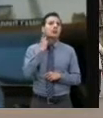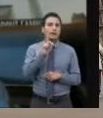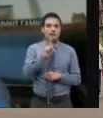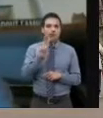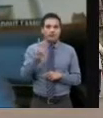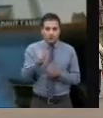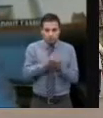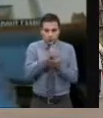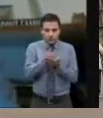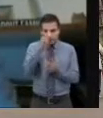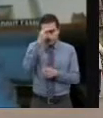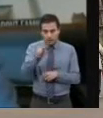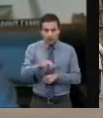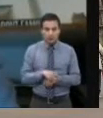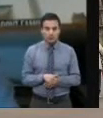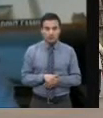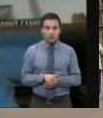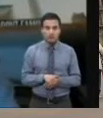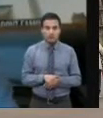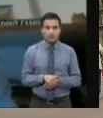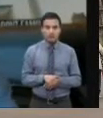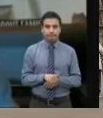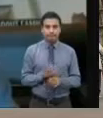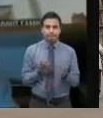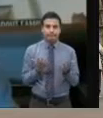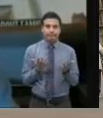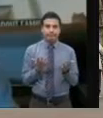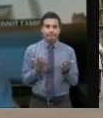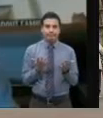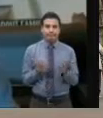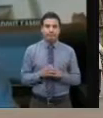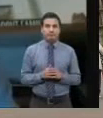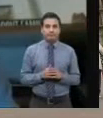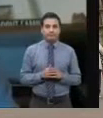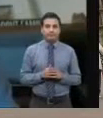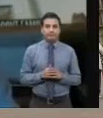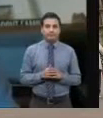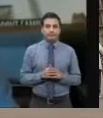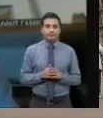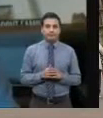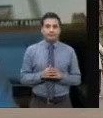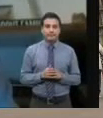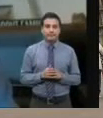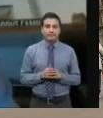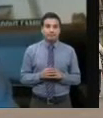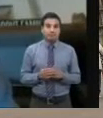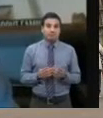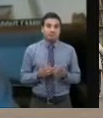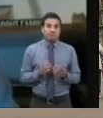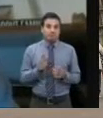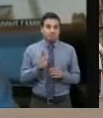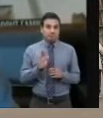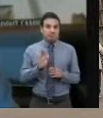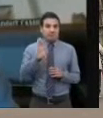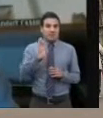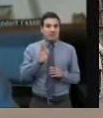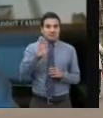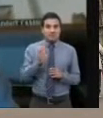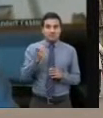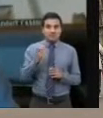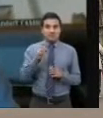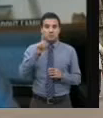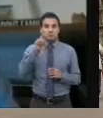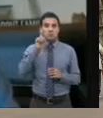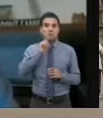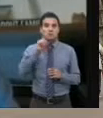en la Ciudad de México. Pero pues se desprende que tampoco podría, o se desprende que no tendría derecho